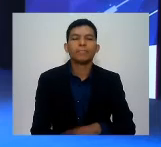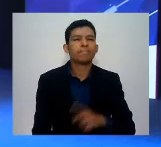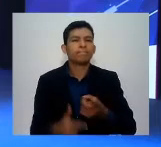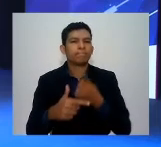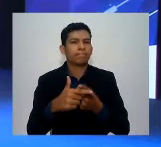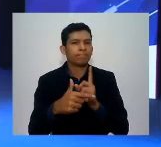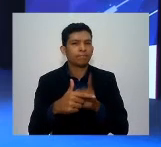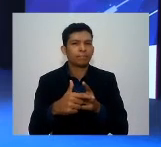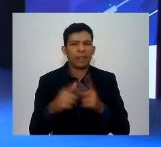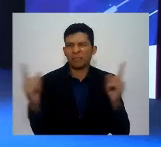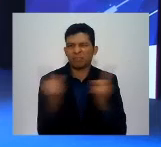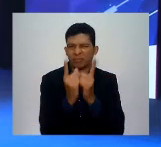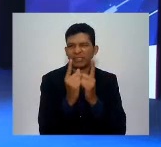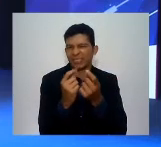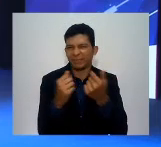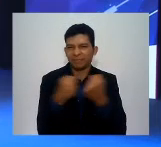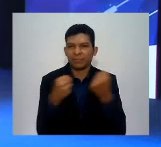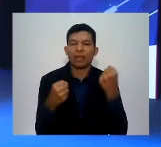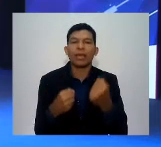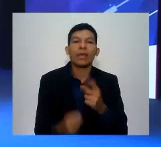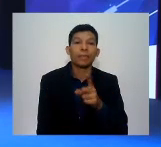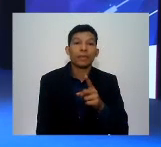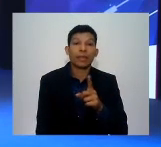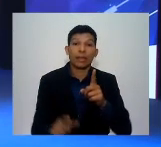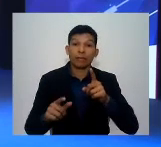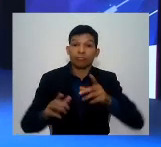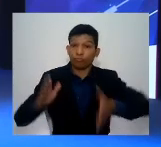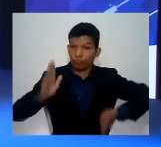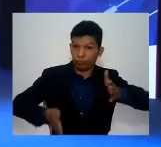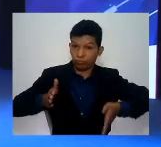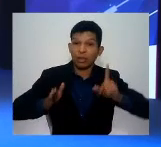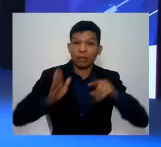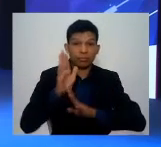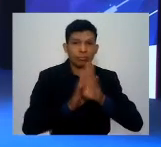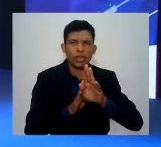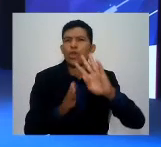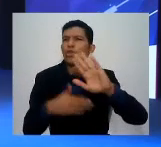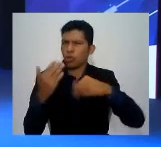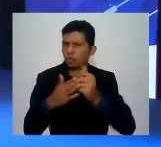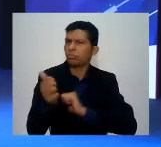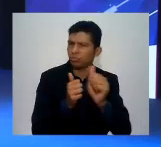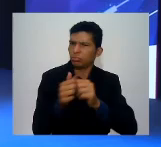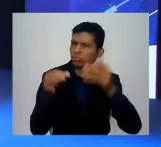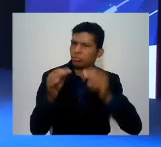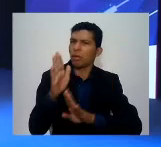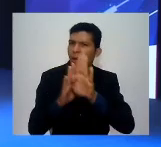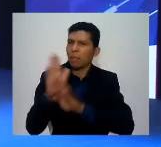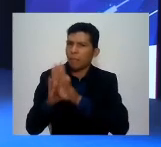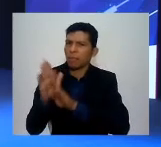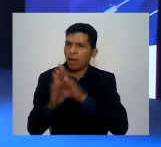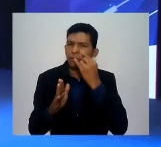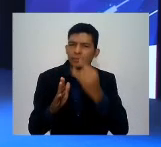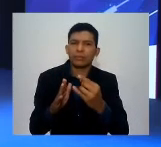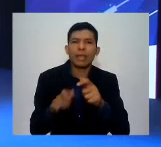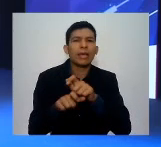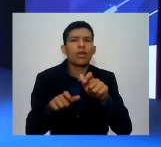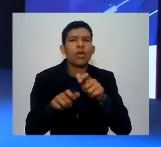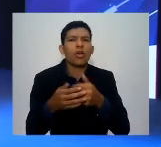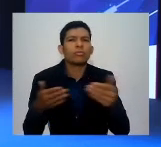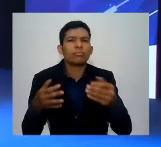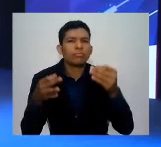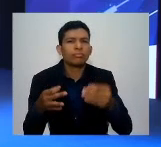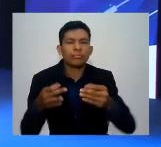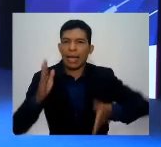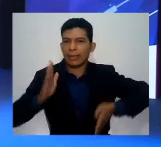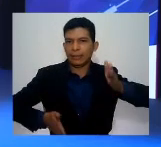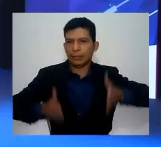para hacer electroestimulación muscular, ¿listo? El entrenamiento con electroestimulación muscular sirve precisamente para